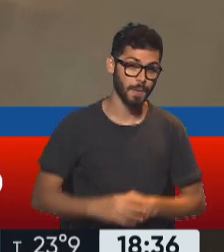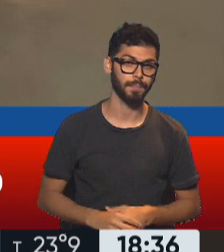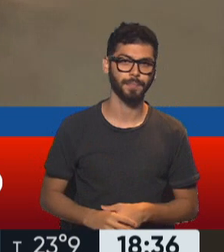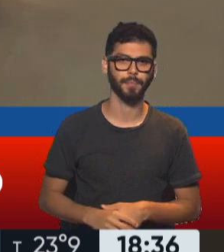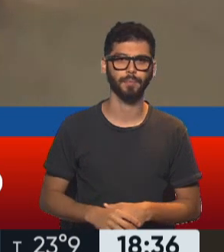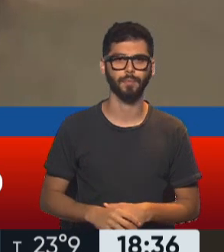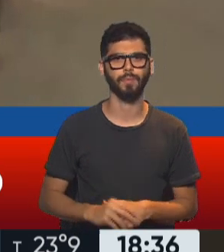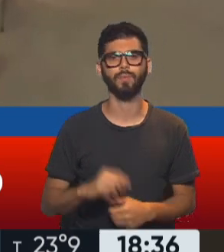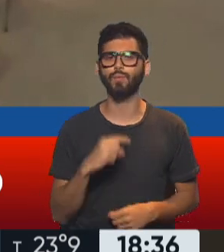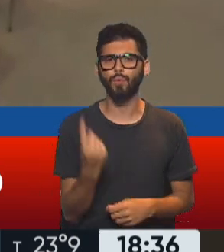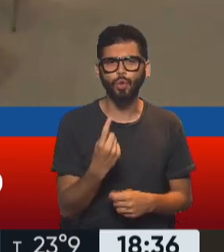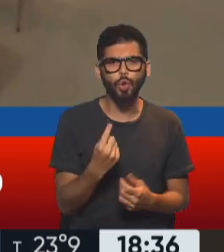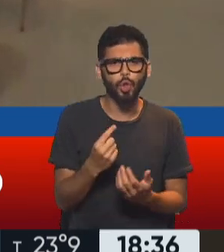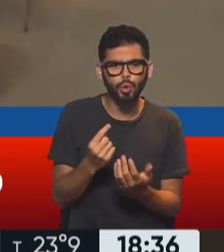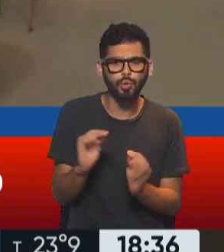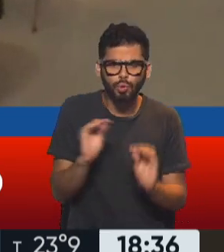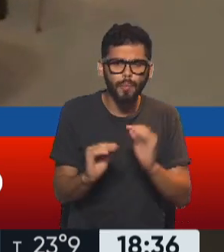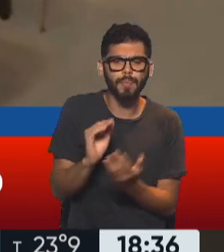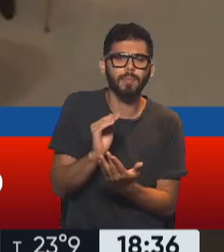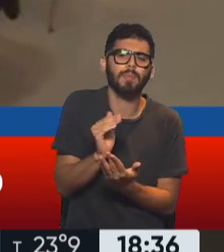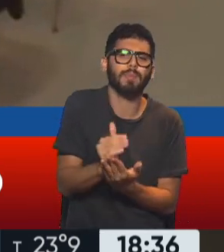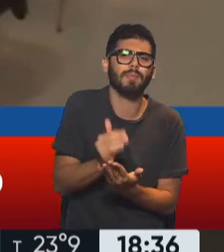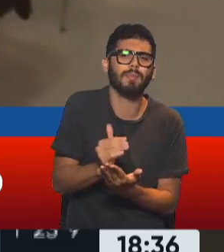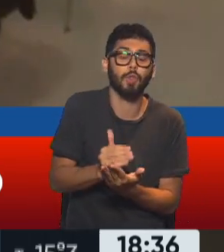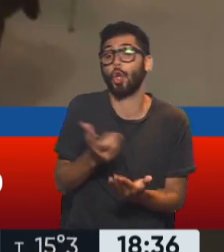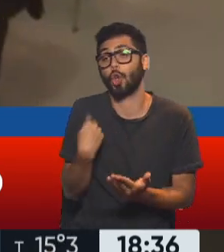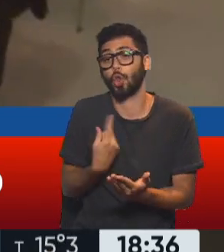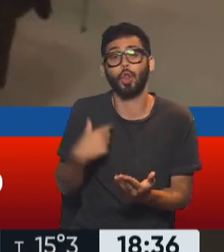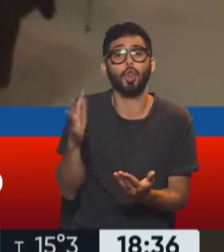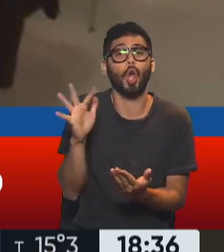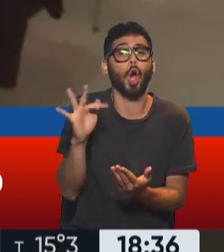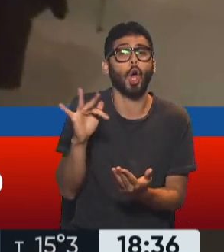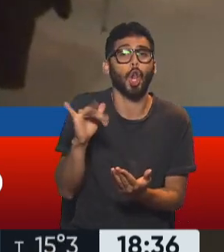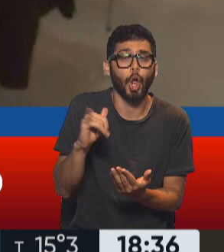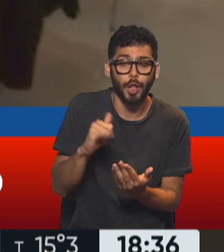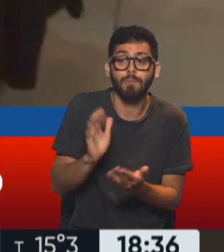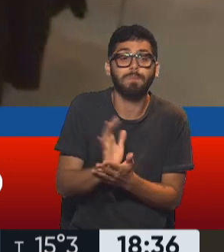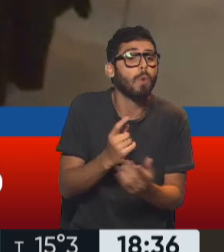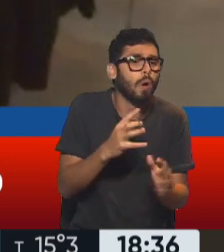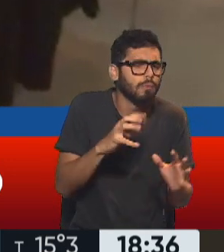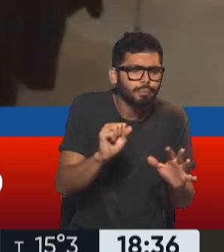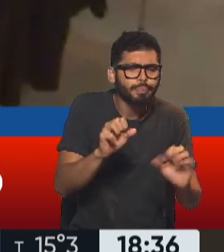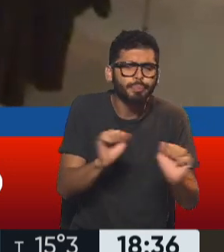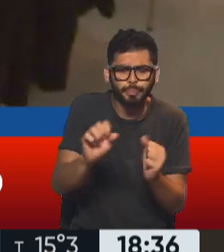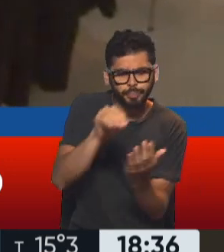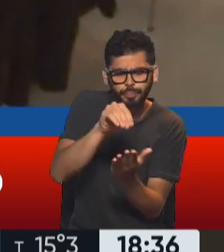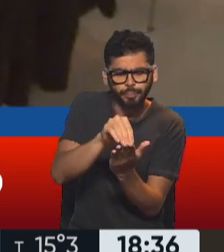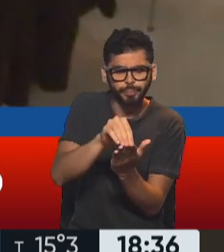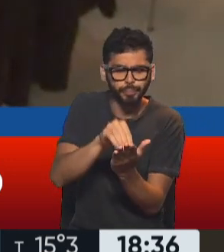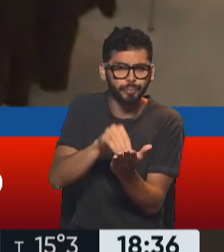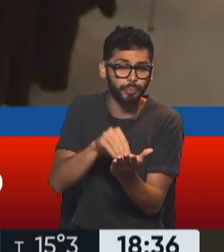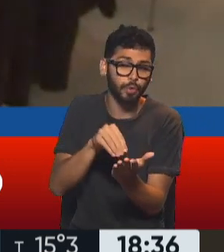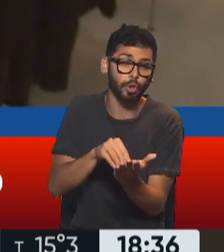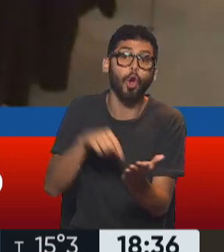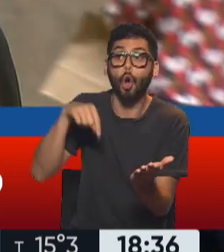una hoja de ruta que vamos construyendo día a día en función de los elementos que van surgiendo y de lo que hoy vamos a